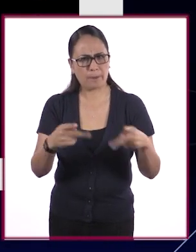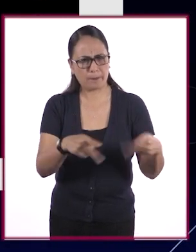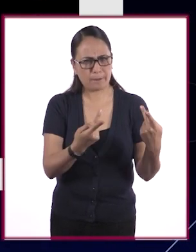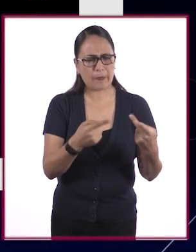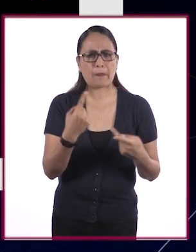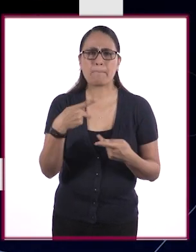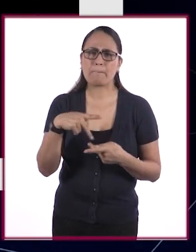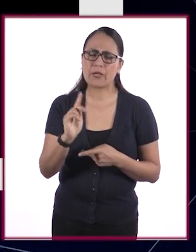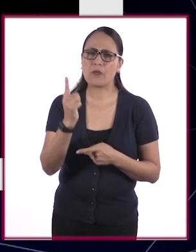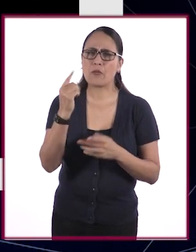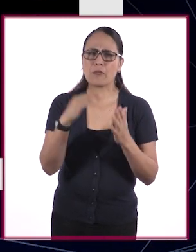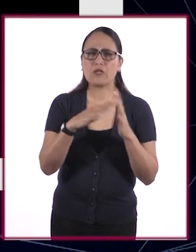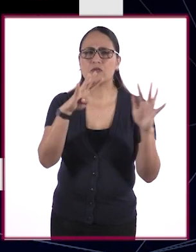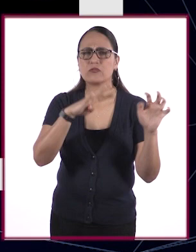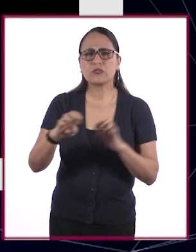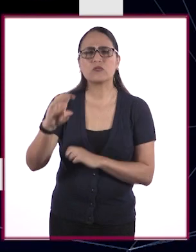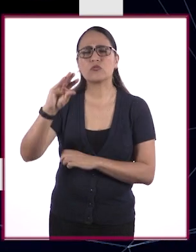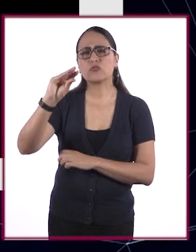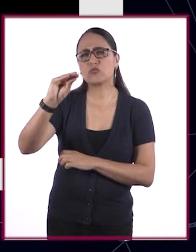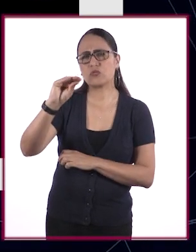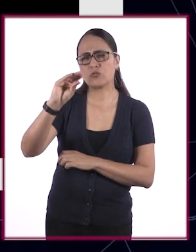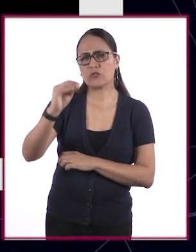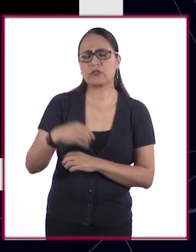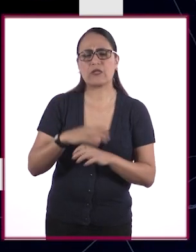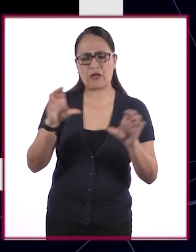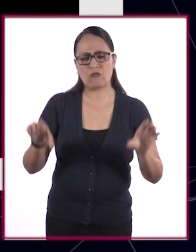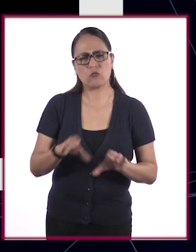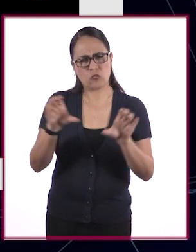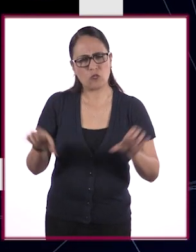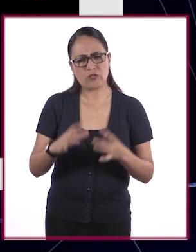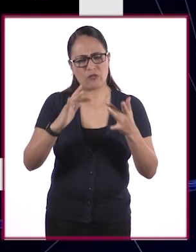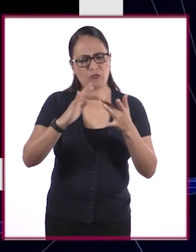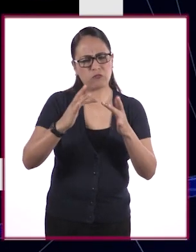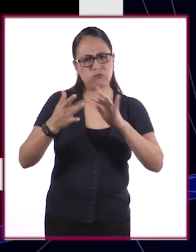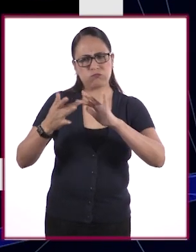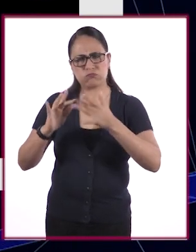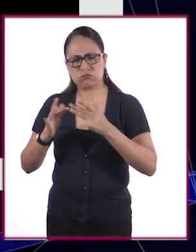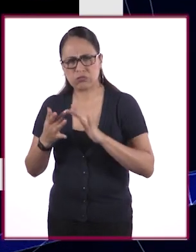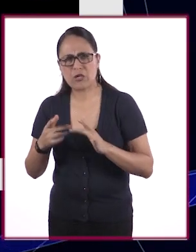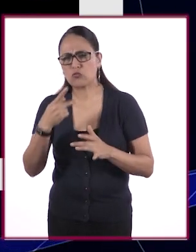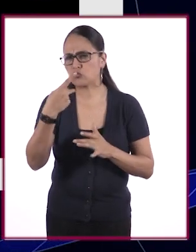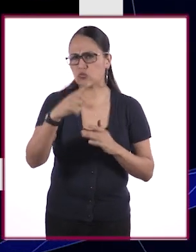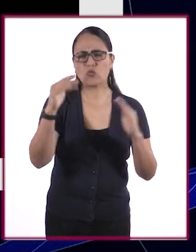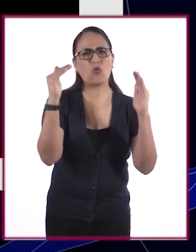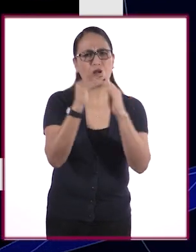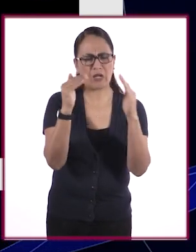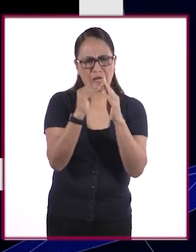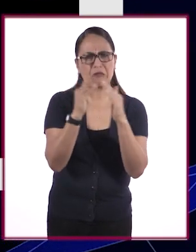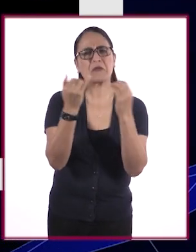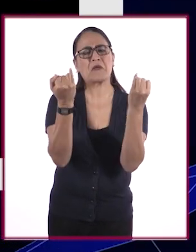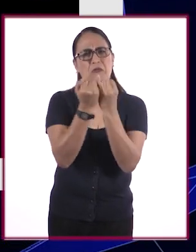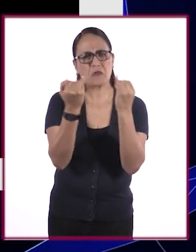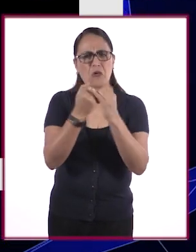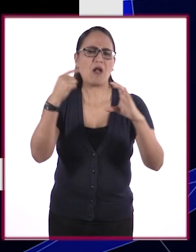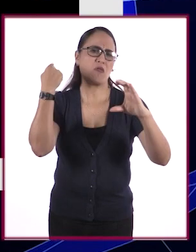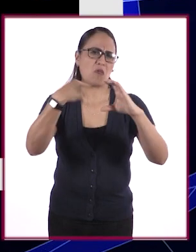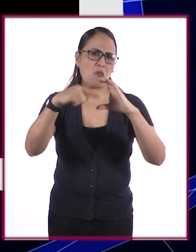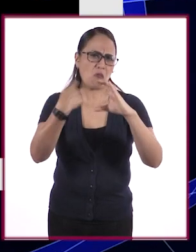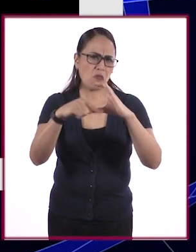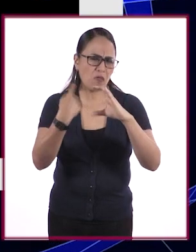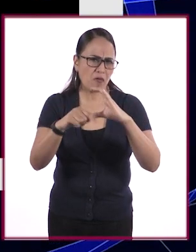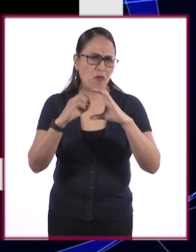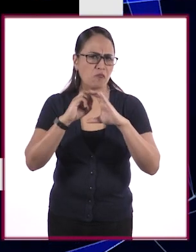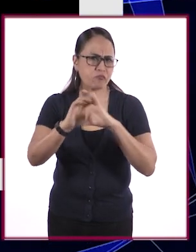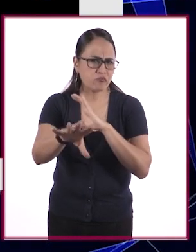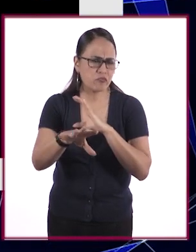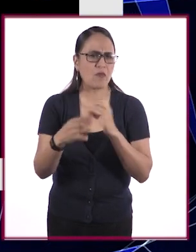Pero realmente es a partir de los 90s cuando surgen las redes de cómputo y ya la gente en su hogar se puede comunicar a través